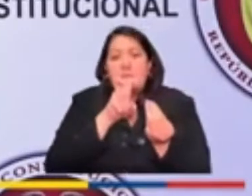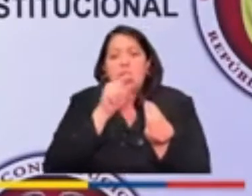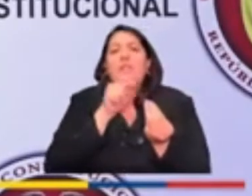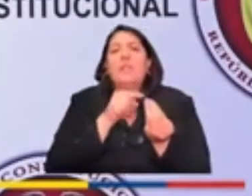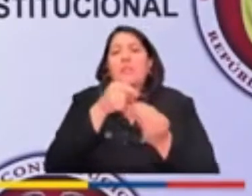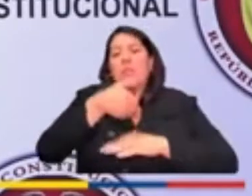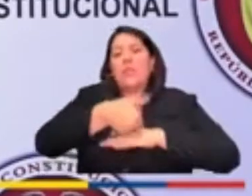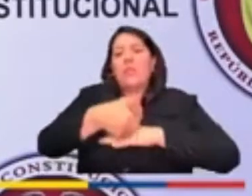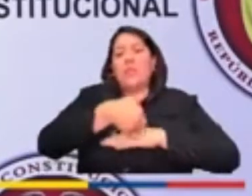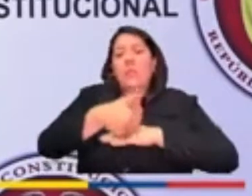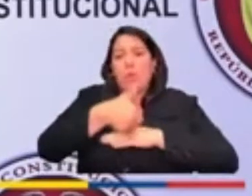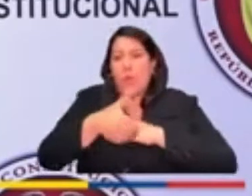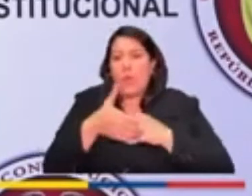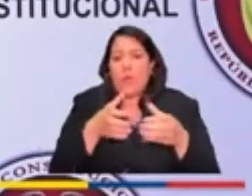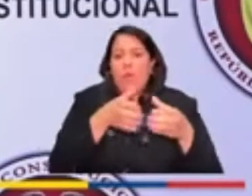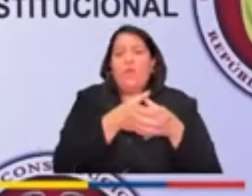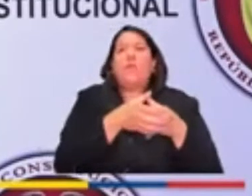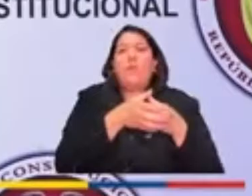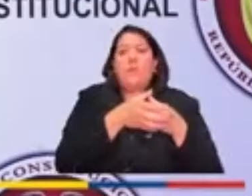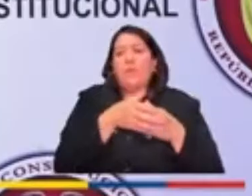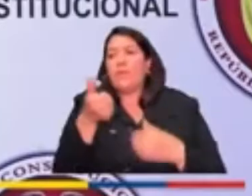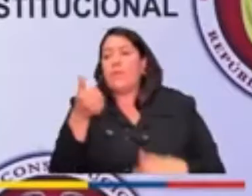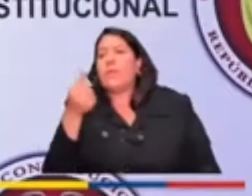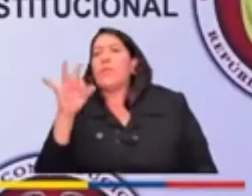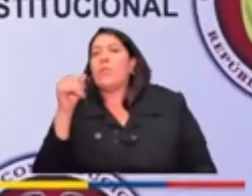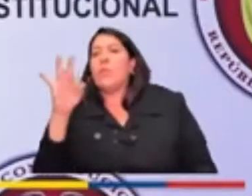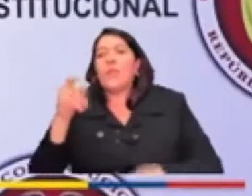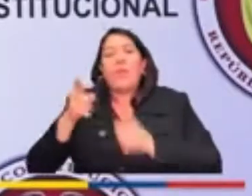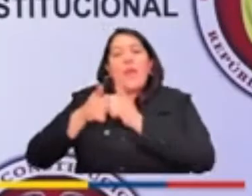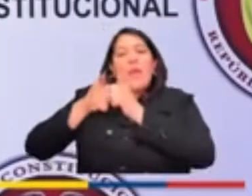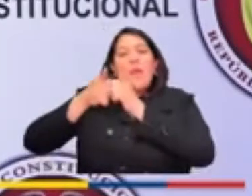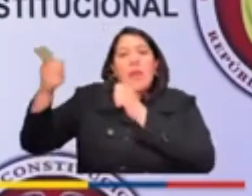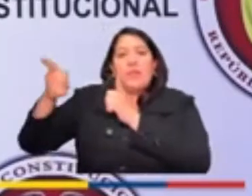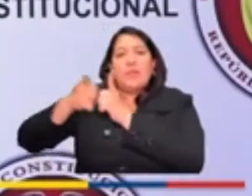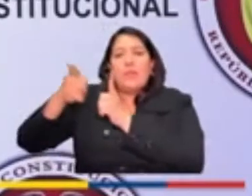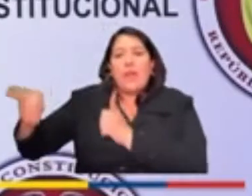de constitución y 13 en ampliación.